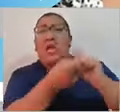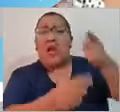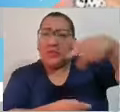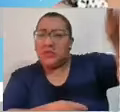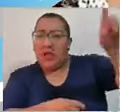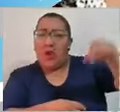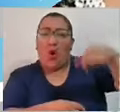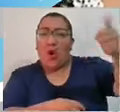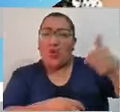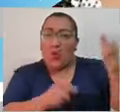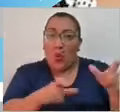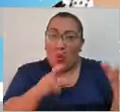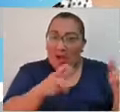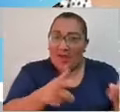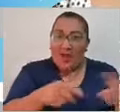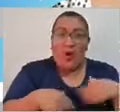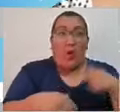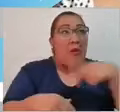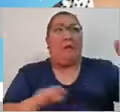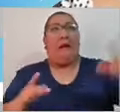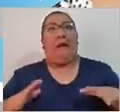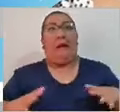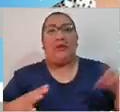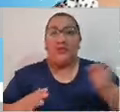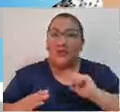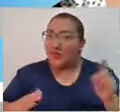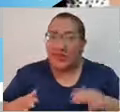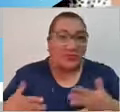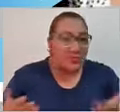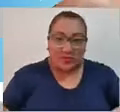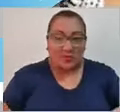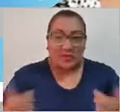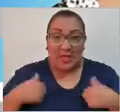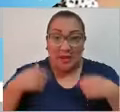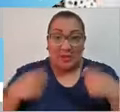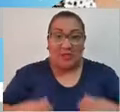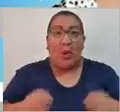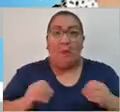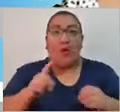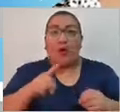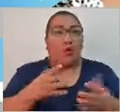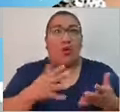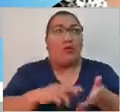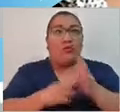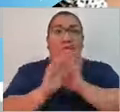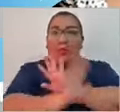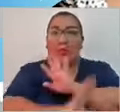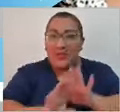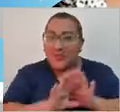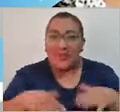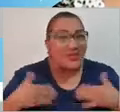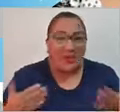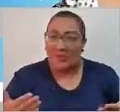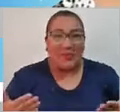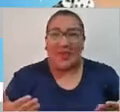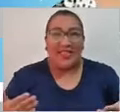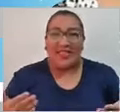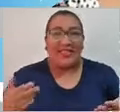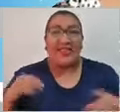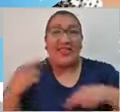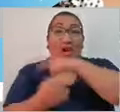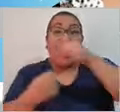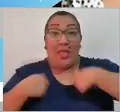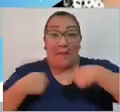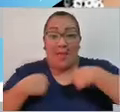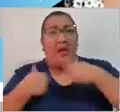cuenta porque no se le puede enviar de vacaciones a la víctima porque no es una medida de protección, no se le puede rotar a la